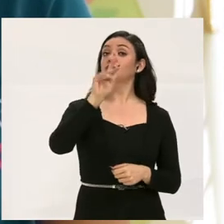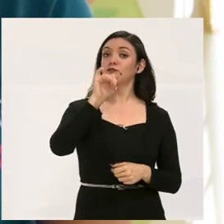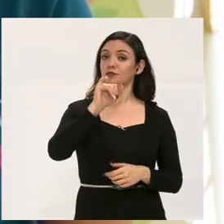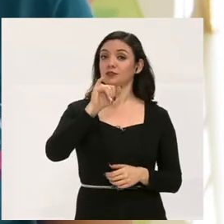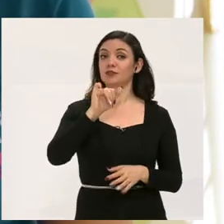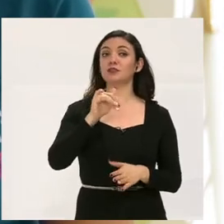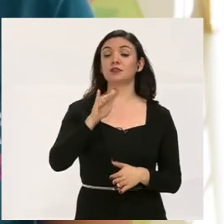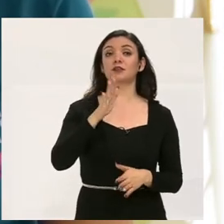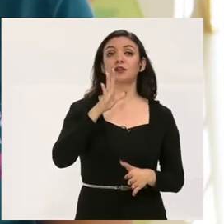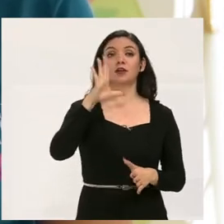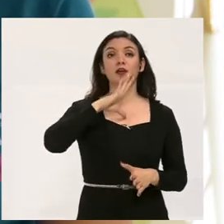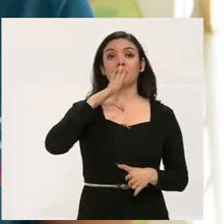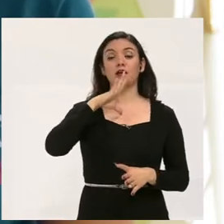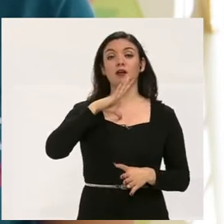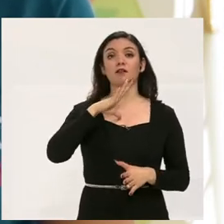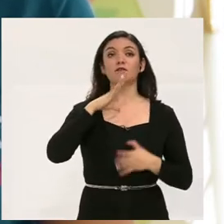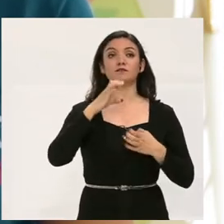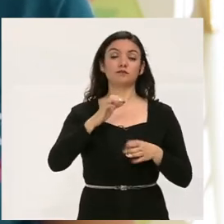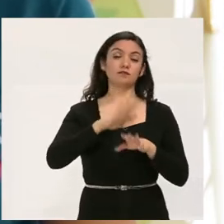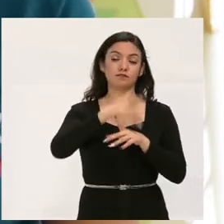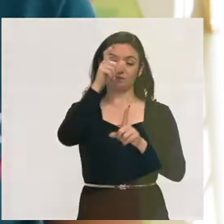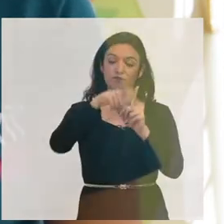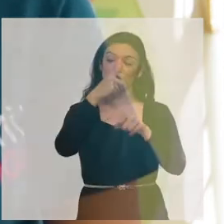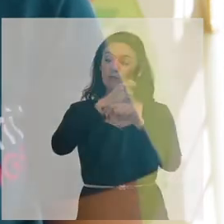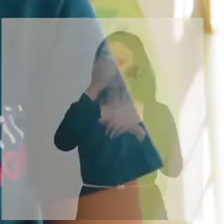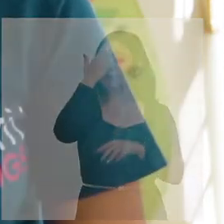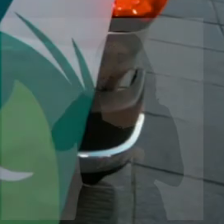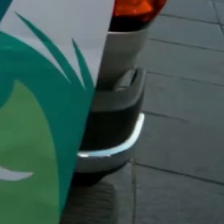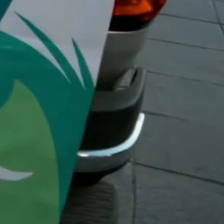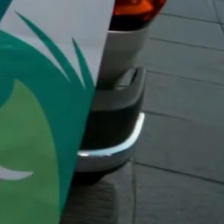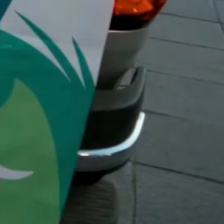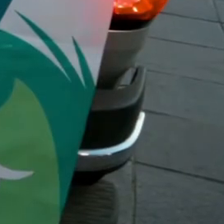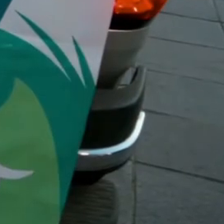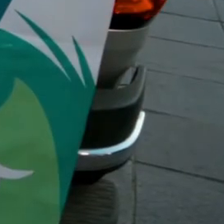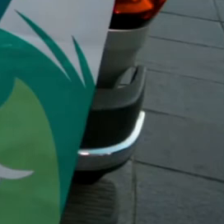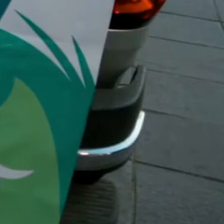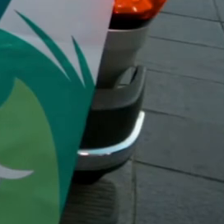pero pues sí se conoce que son más en hombres